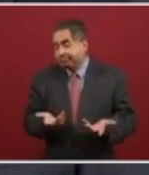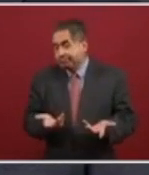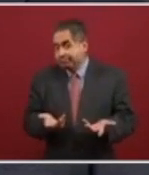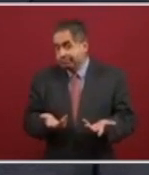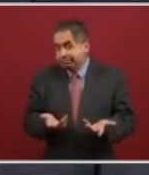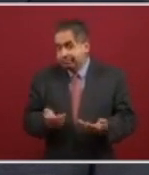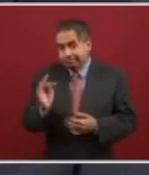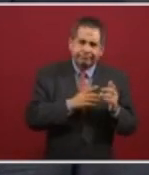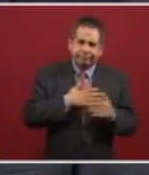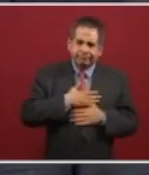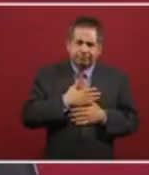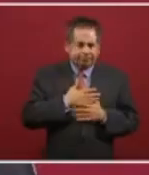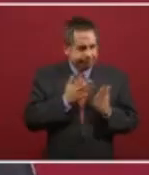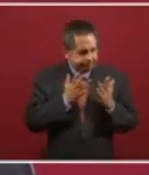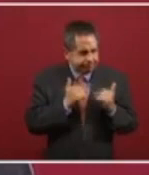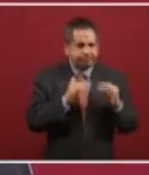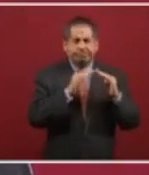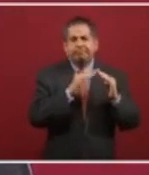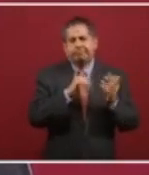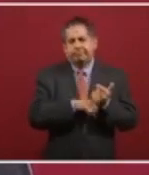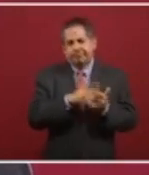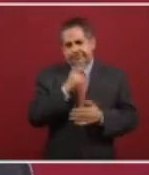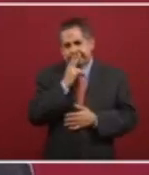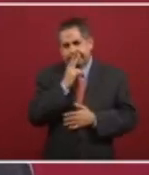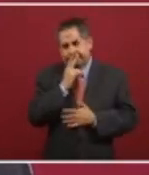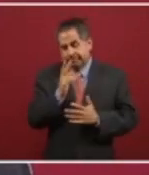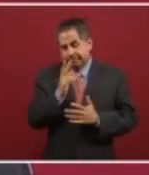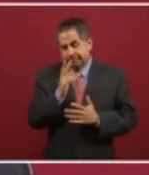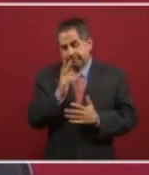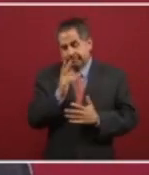mejor, ¿no?